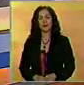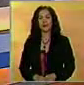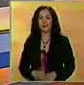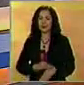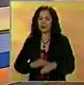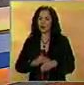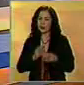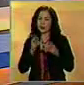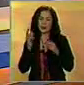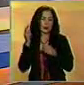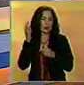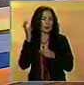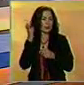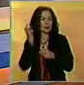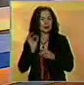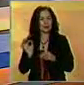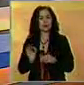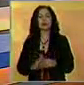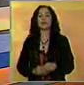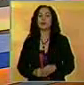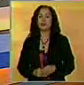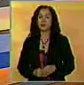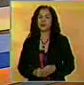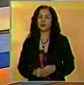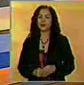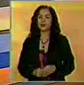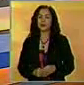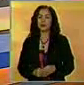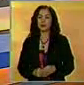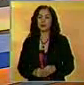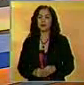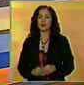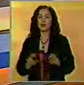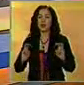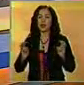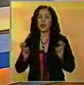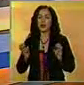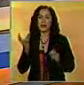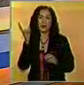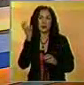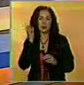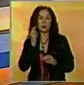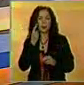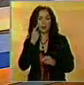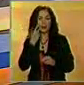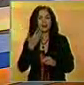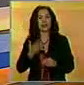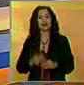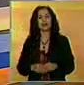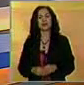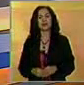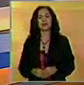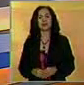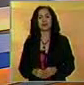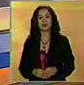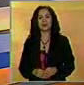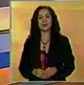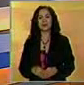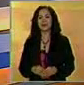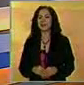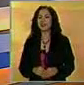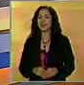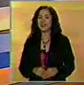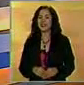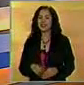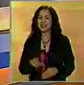Bueno, van a problemas técnicos en este momento. Que sí. Me ayudan a mí a esto. Sí, el tema del audio, vamos a estar pendientes de este contacto